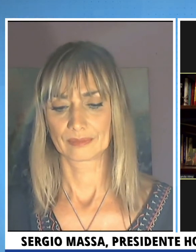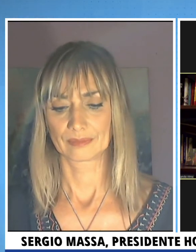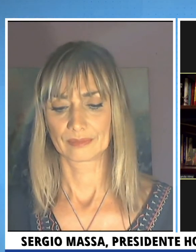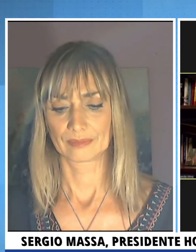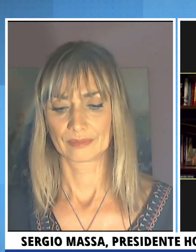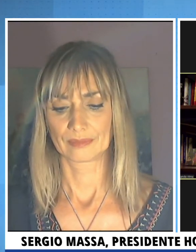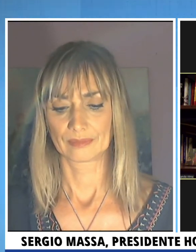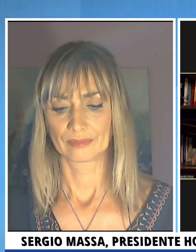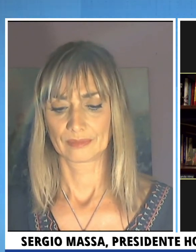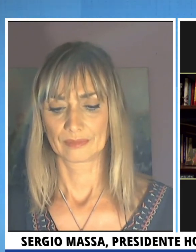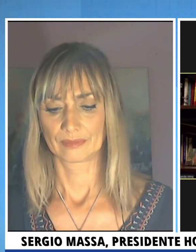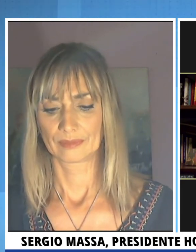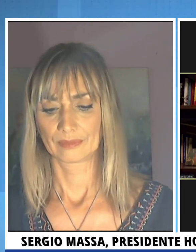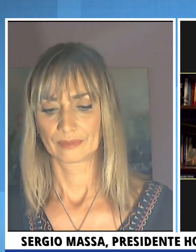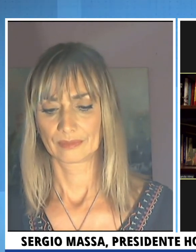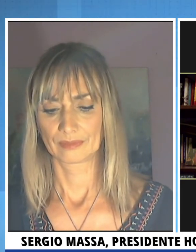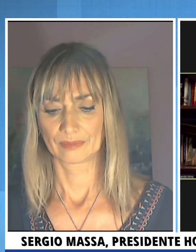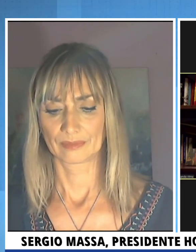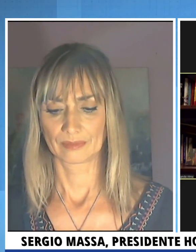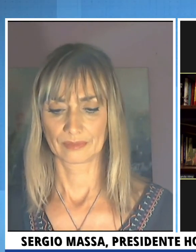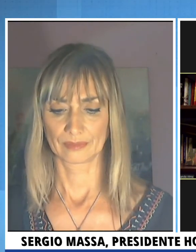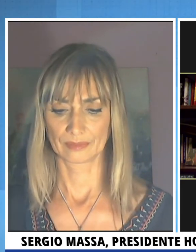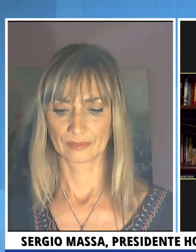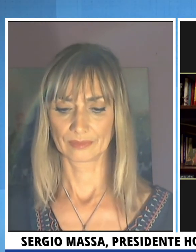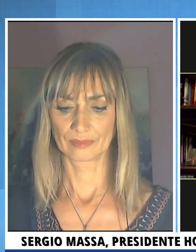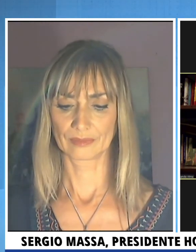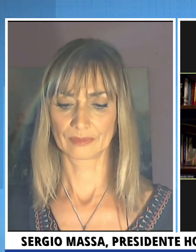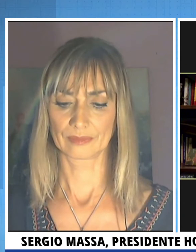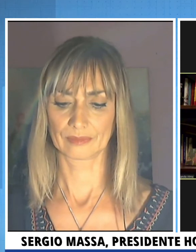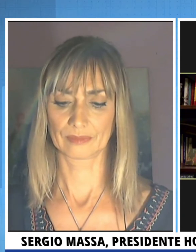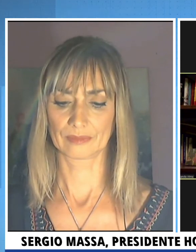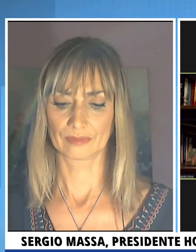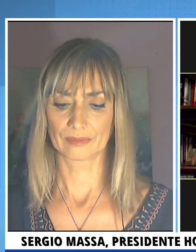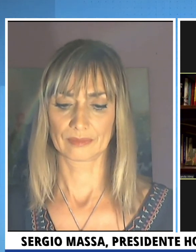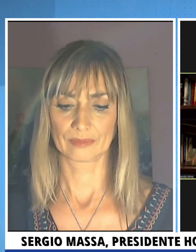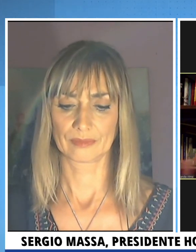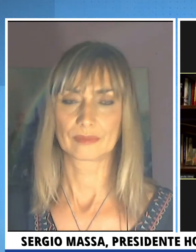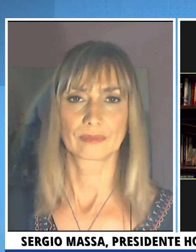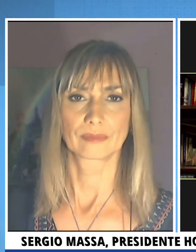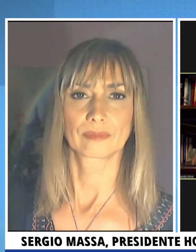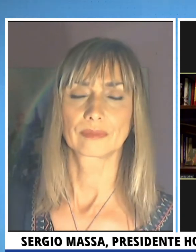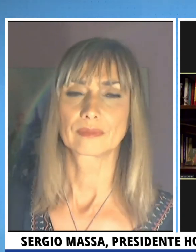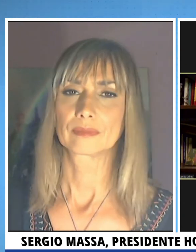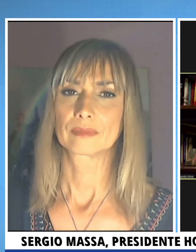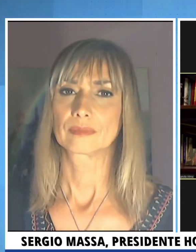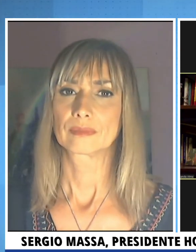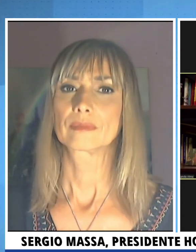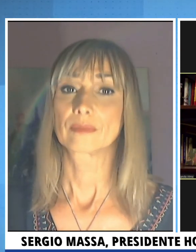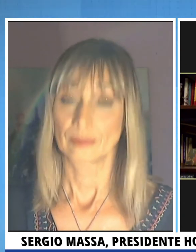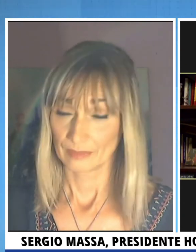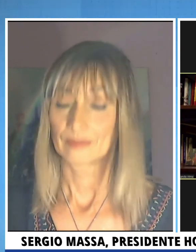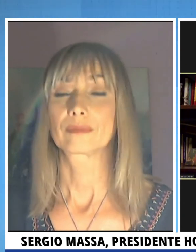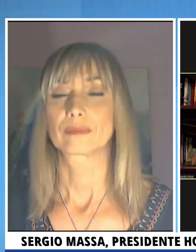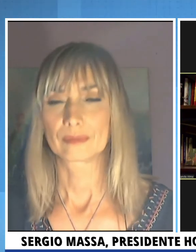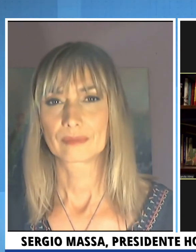tanta importancia, me parece que justamente la experiencia o la oportunidad que presenta Massa es federalizar el delito para que intervengan además